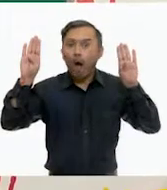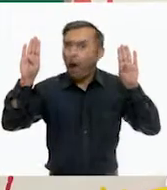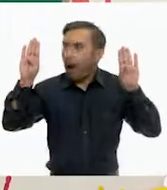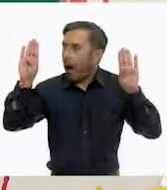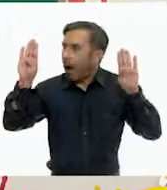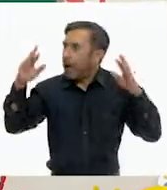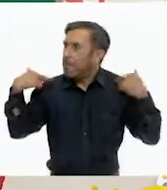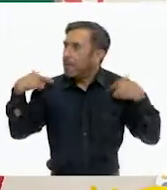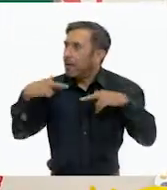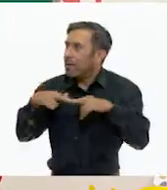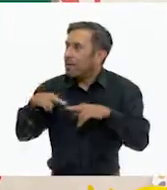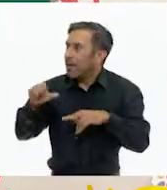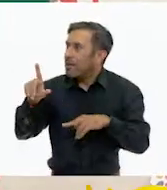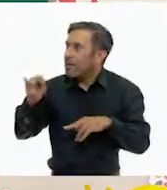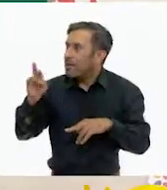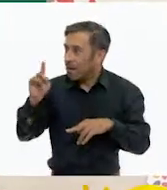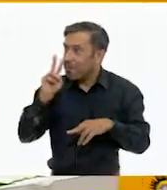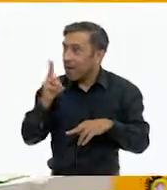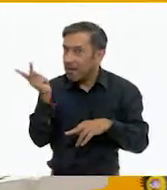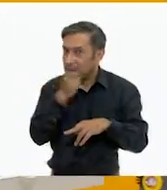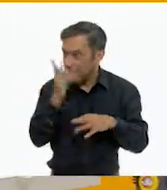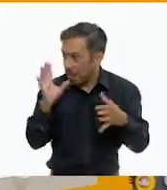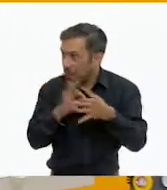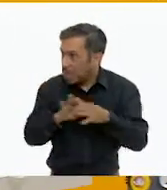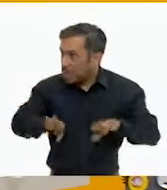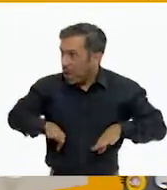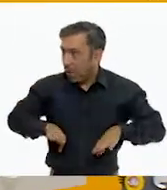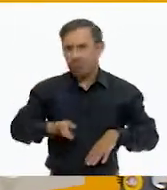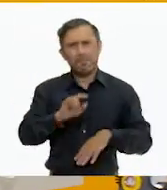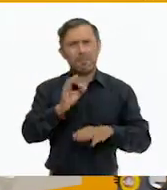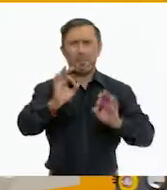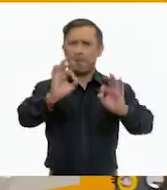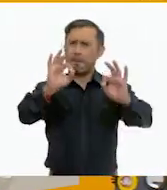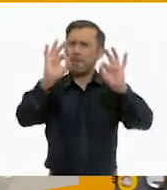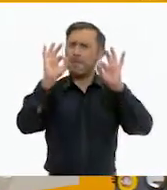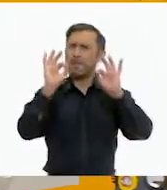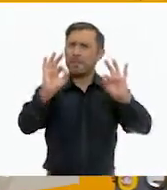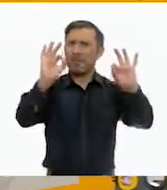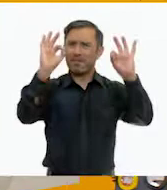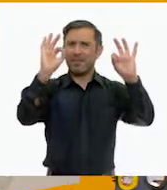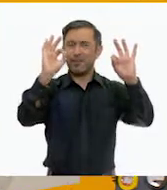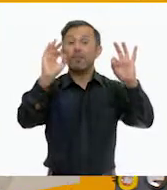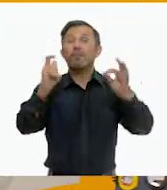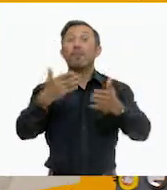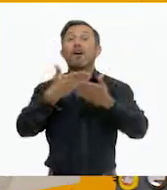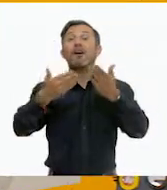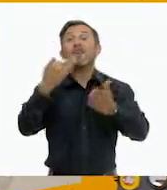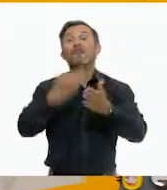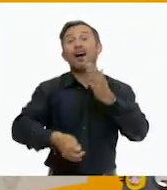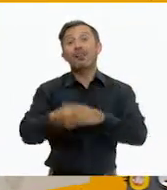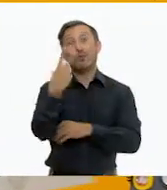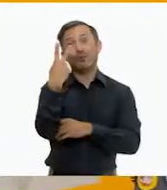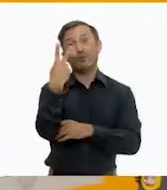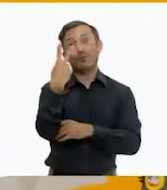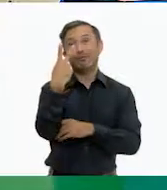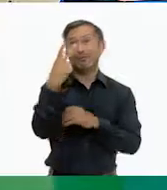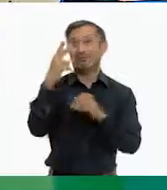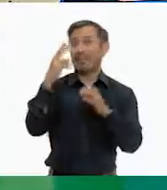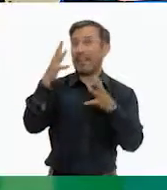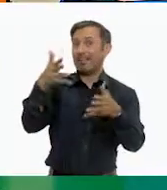Alma Livia? ¿Sí son par? ¡Perfecto! Solo queda un par. A ver,